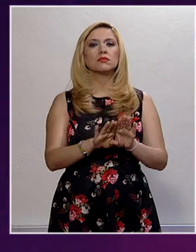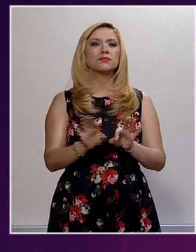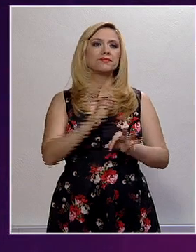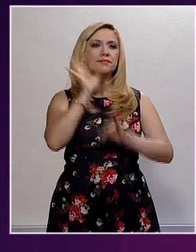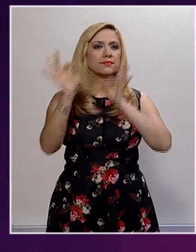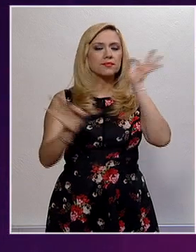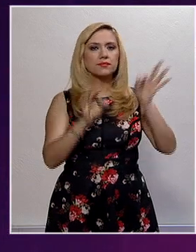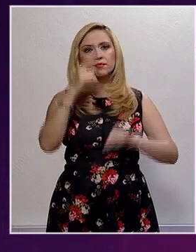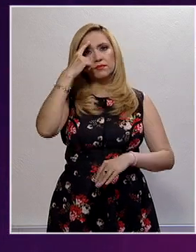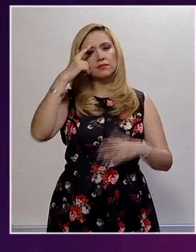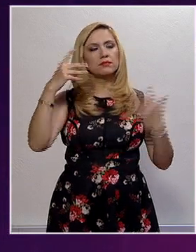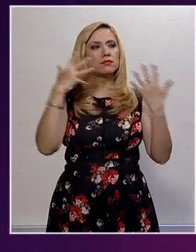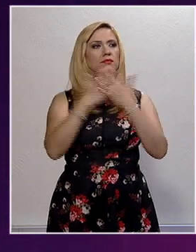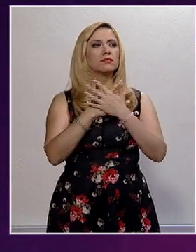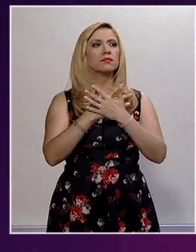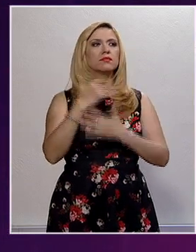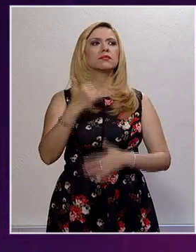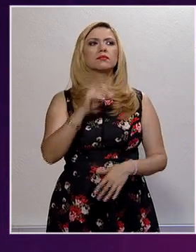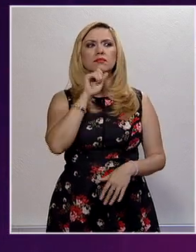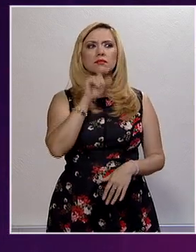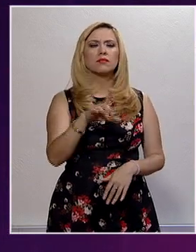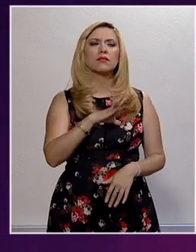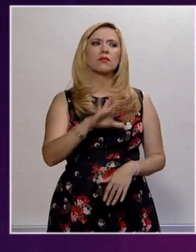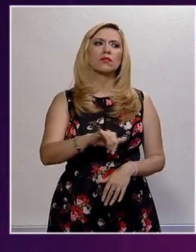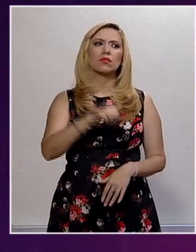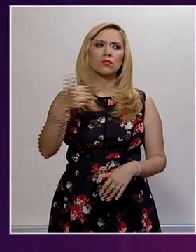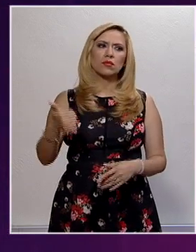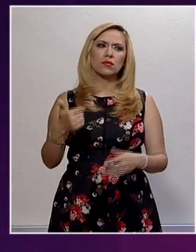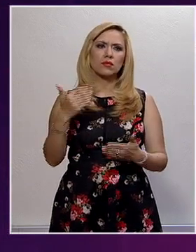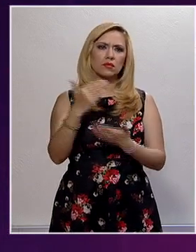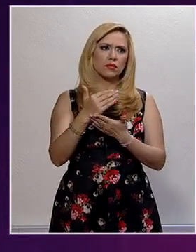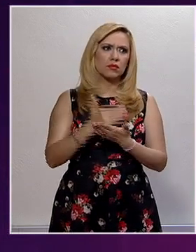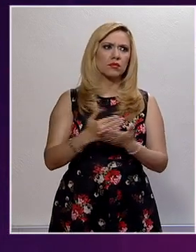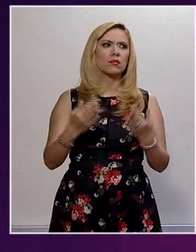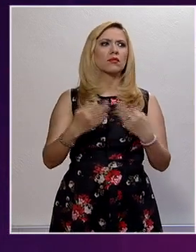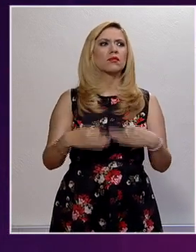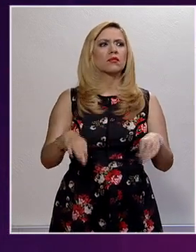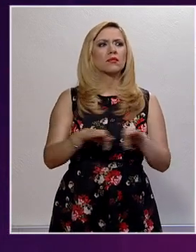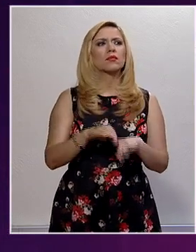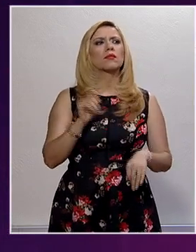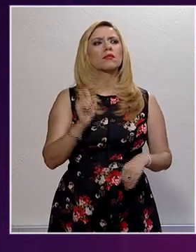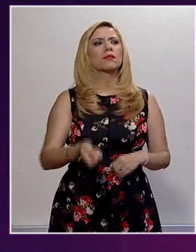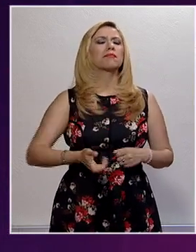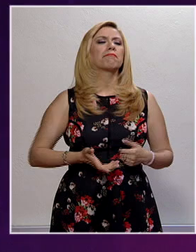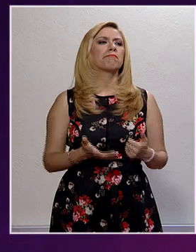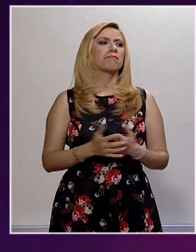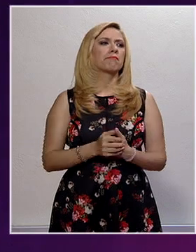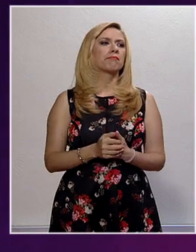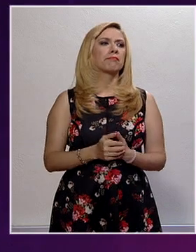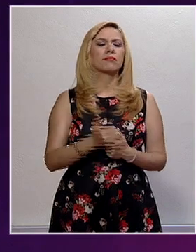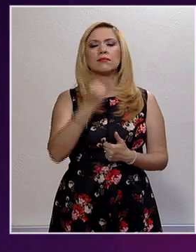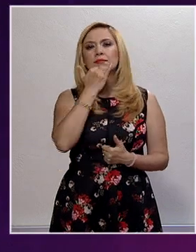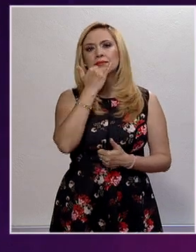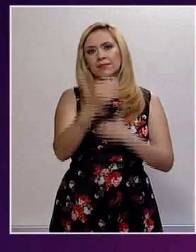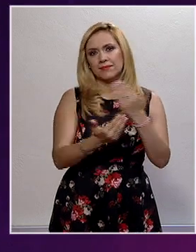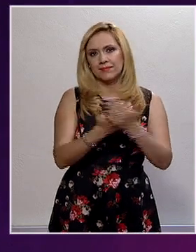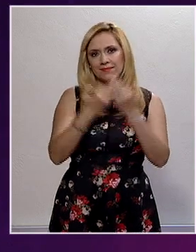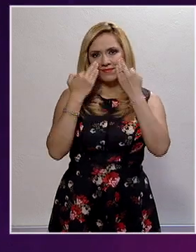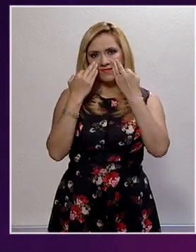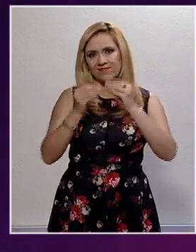campaña de concientización, pero también hay otras medidas que me parece van en ese sentido, que es la disculpa